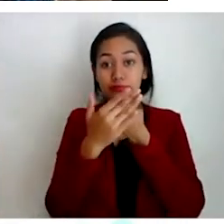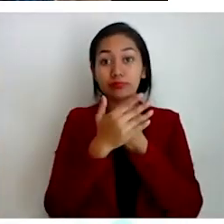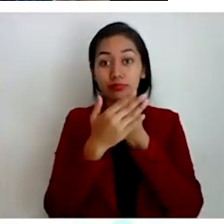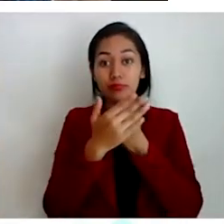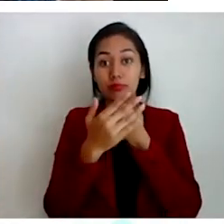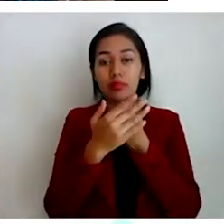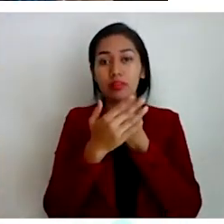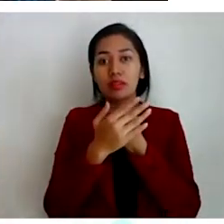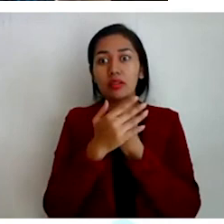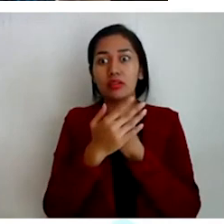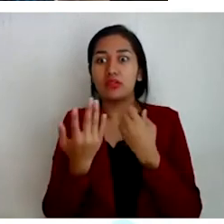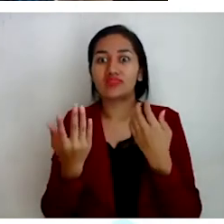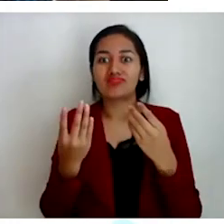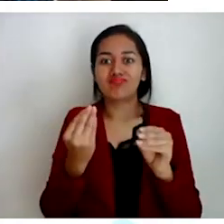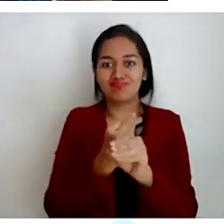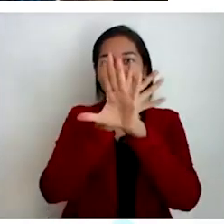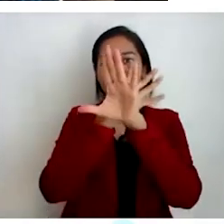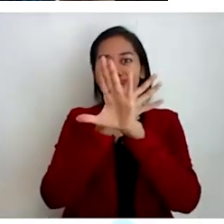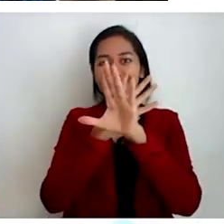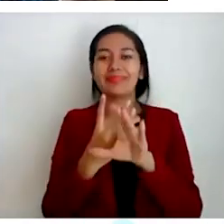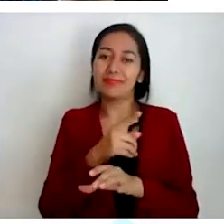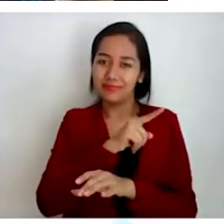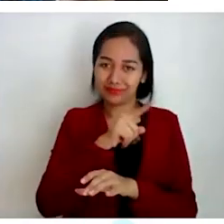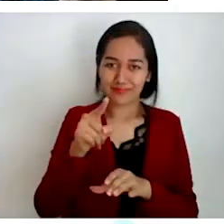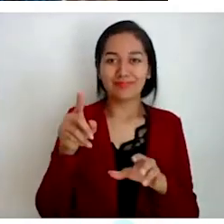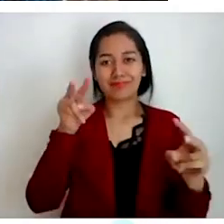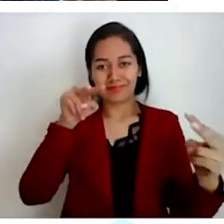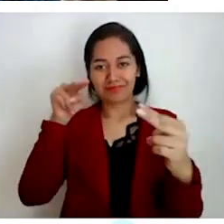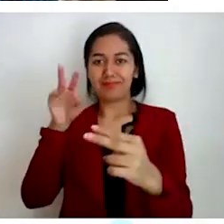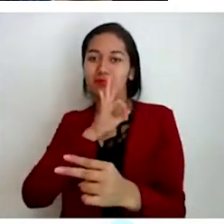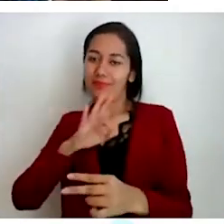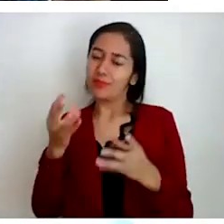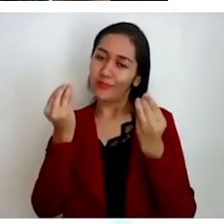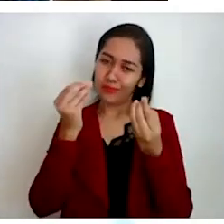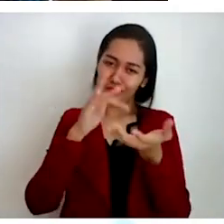Claro que sí. Y muchas gracias. Al contrario, muchas gracias a todas y a todos.